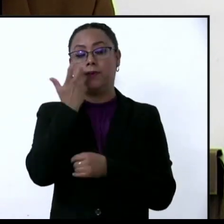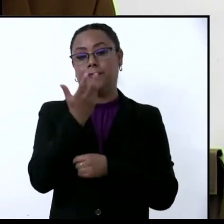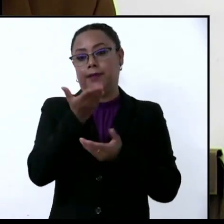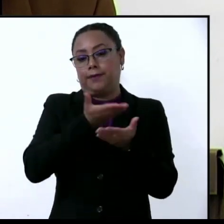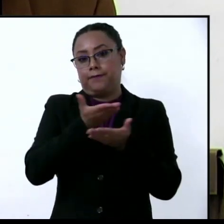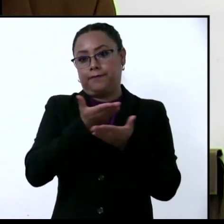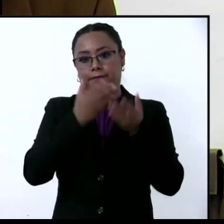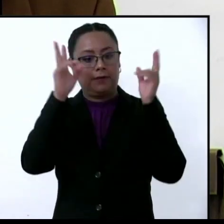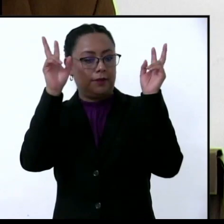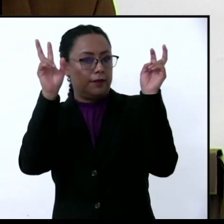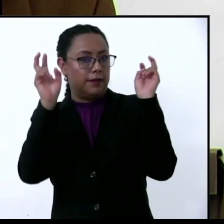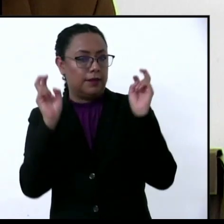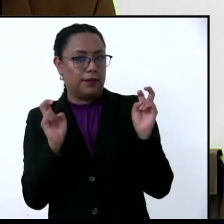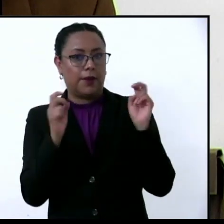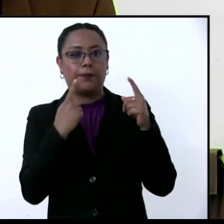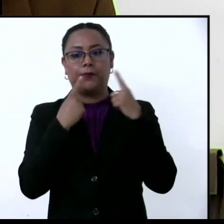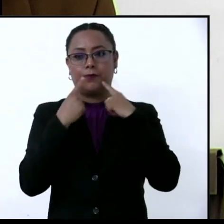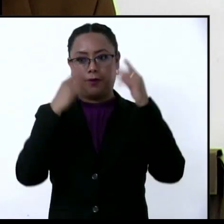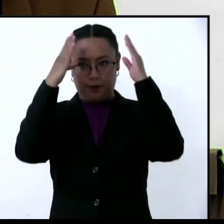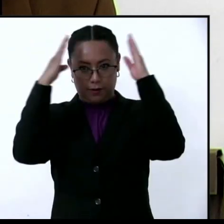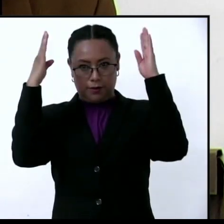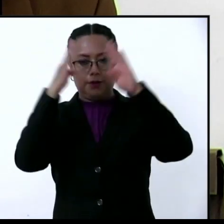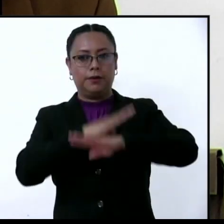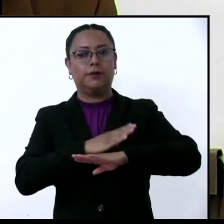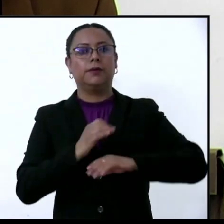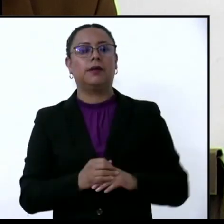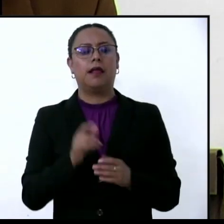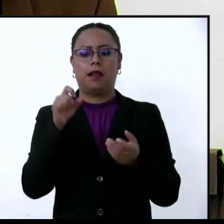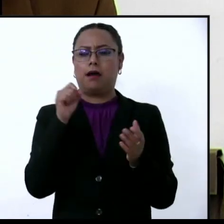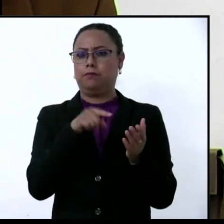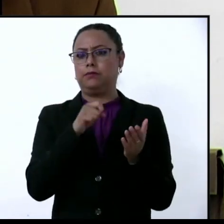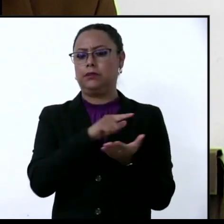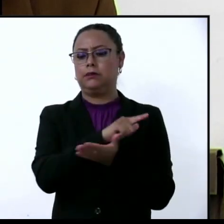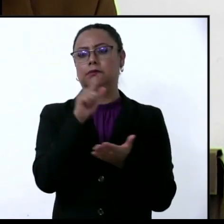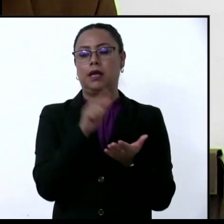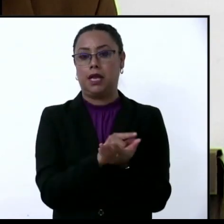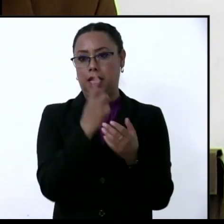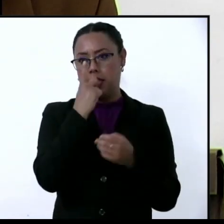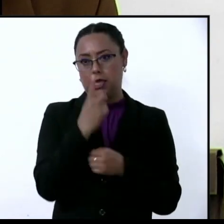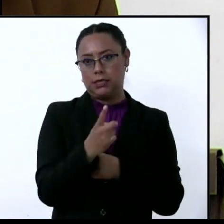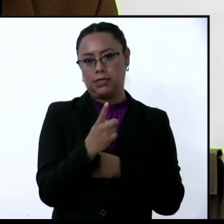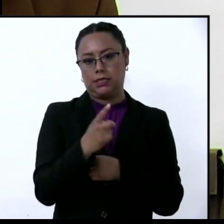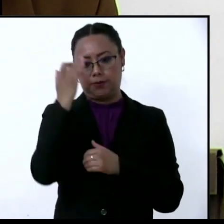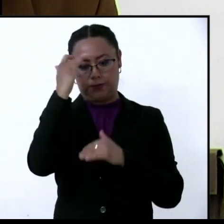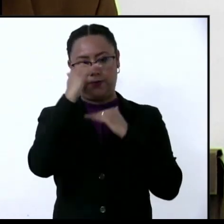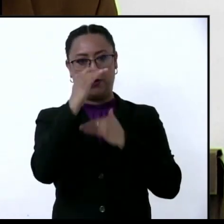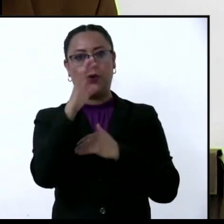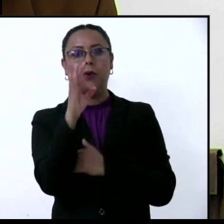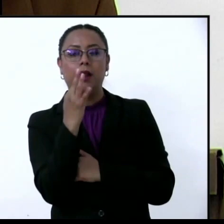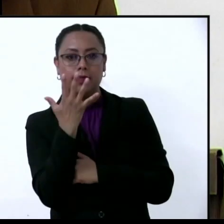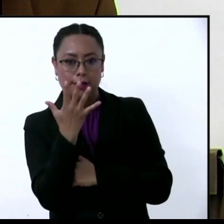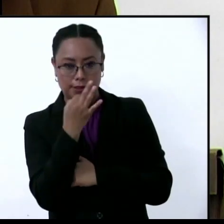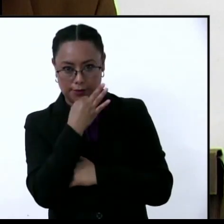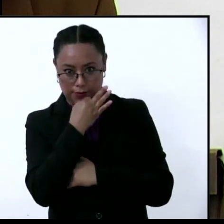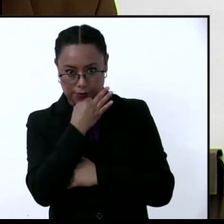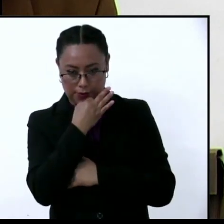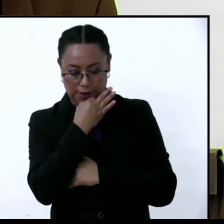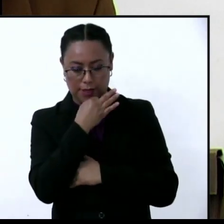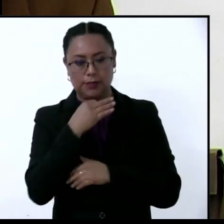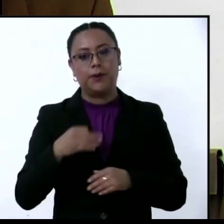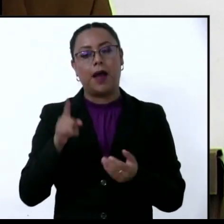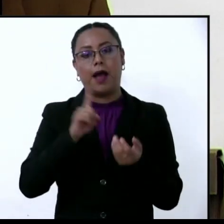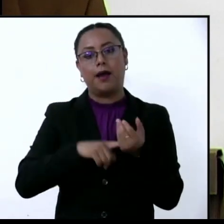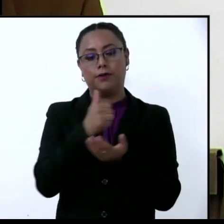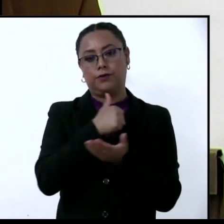de conciliación, la propia ley marca un plazo que es de 45 días. En el caso de la Ciudad de